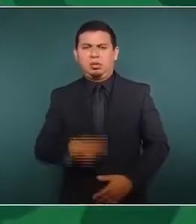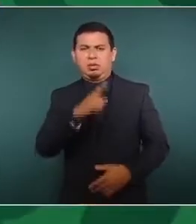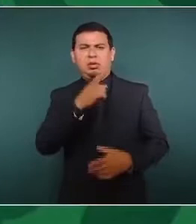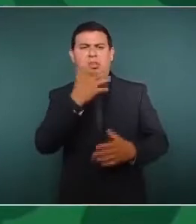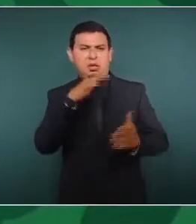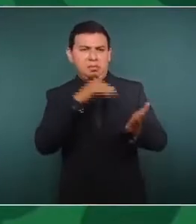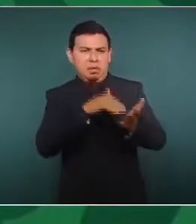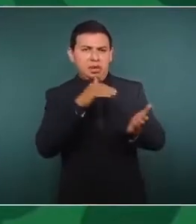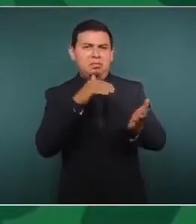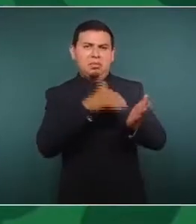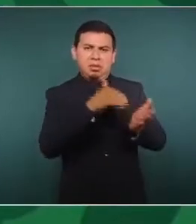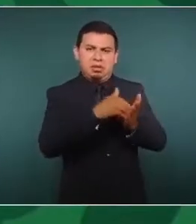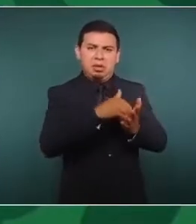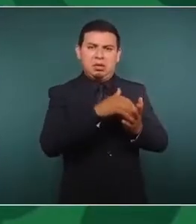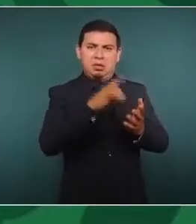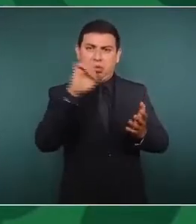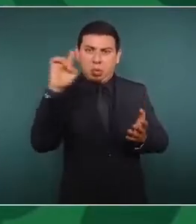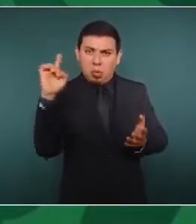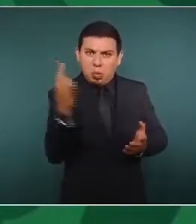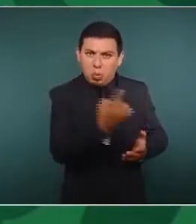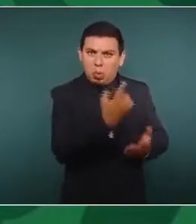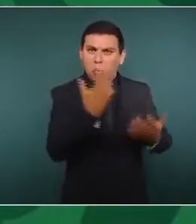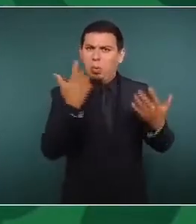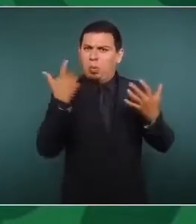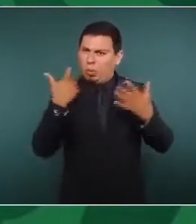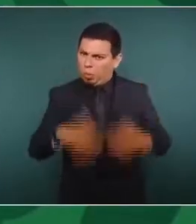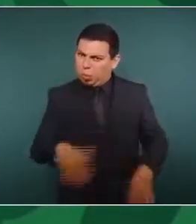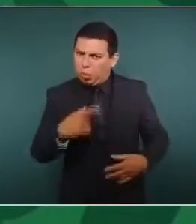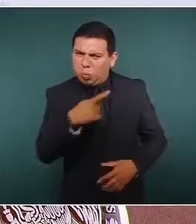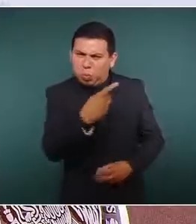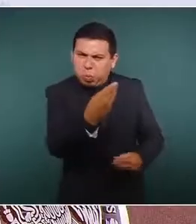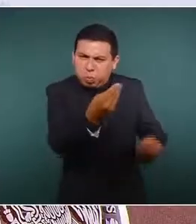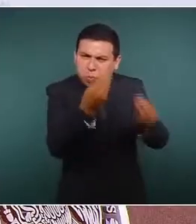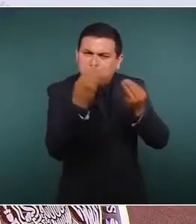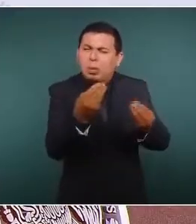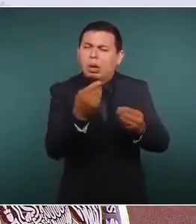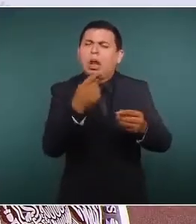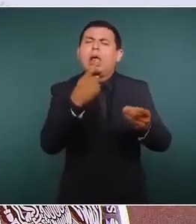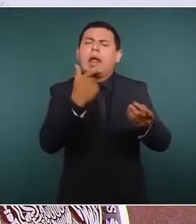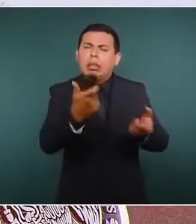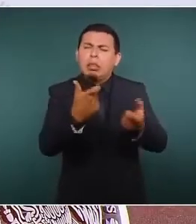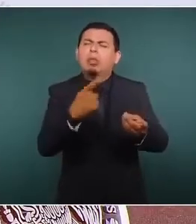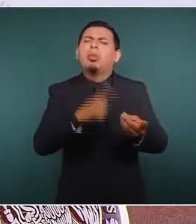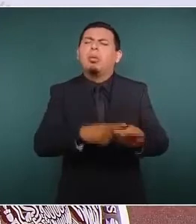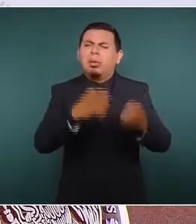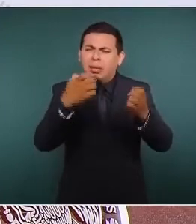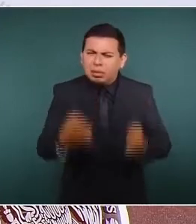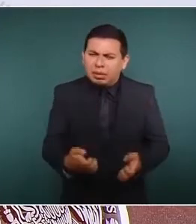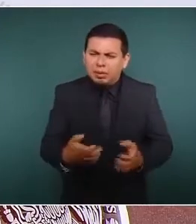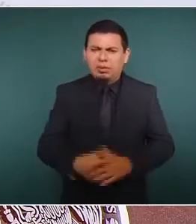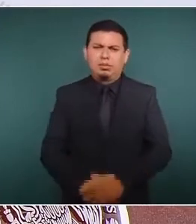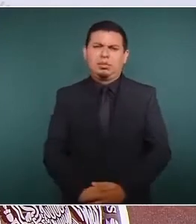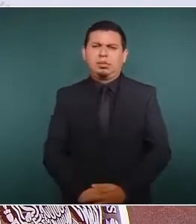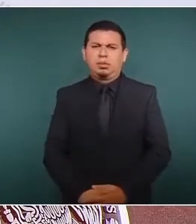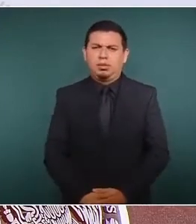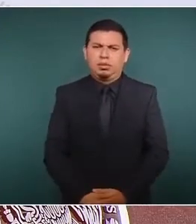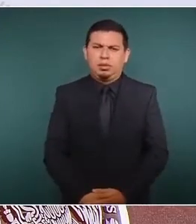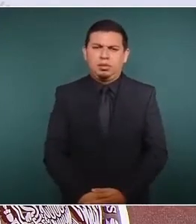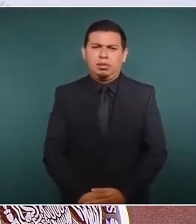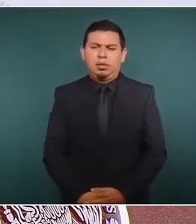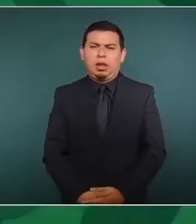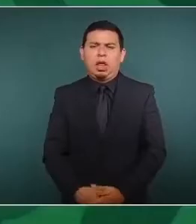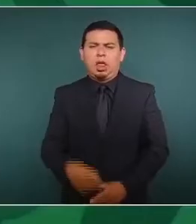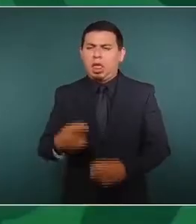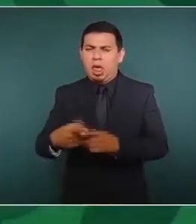10,500,000 dólares y otro asunto es también vinculado a este